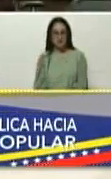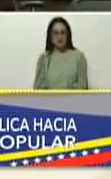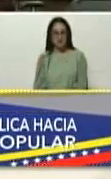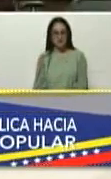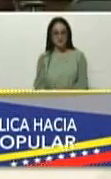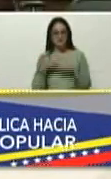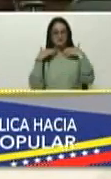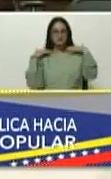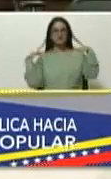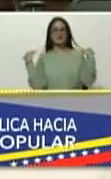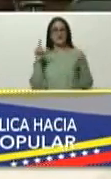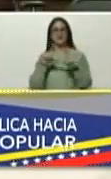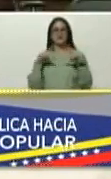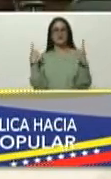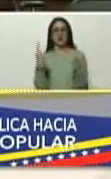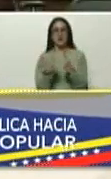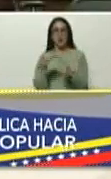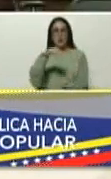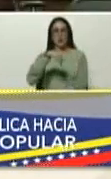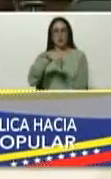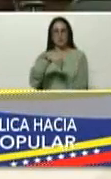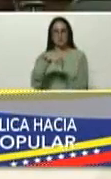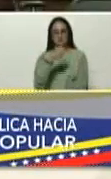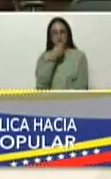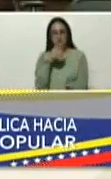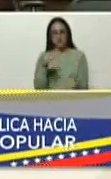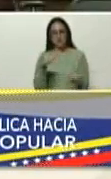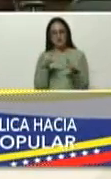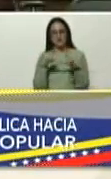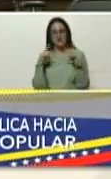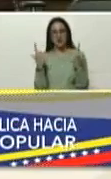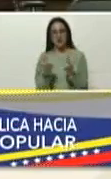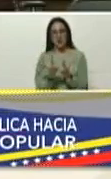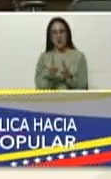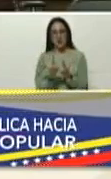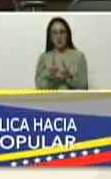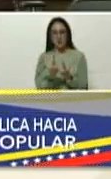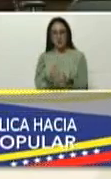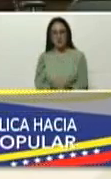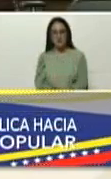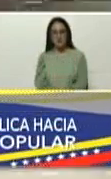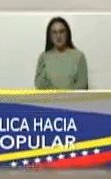Salón Boyacá, hermoso Salón Boyacá, que fue